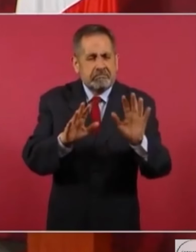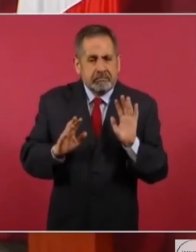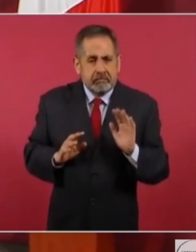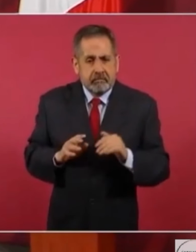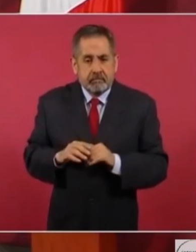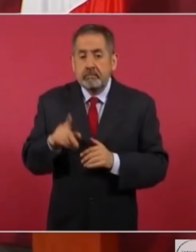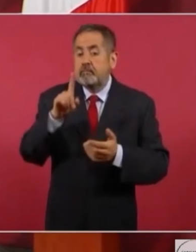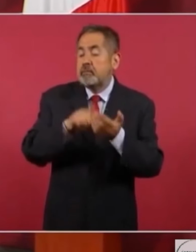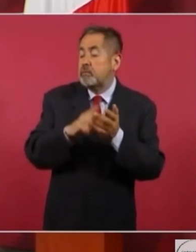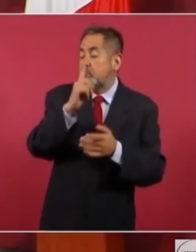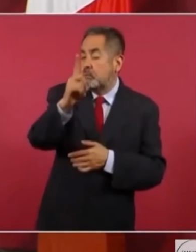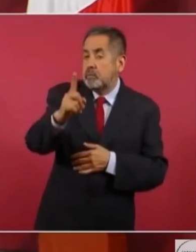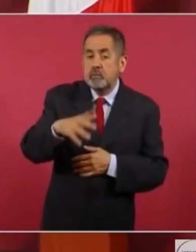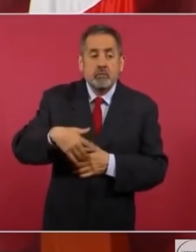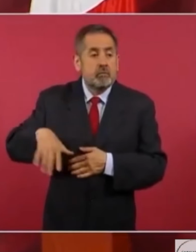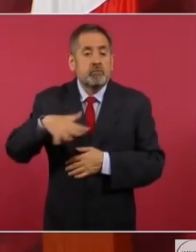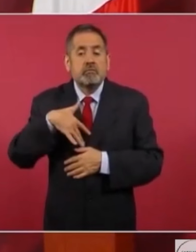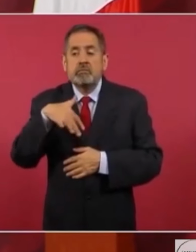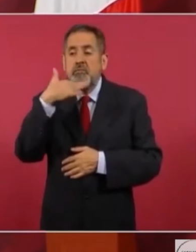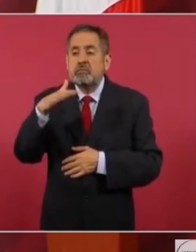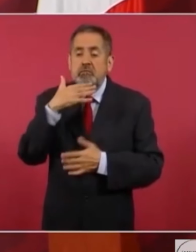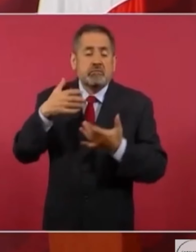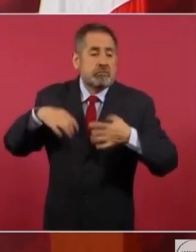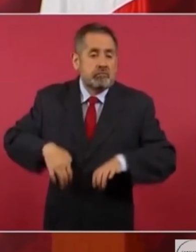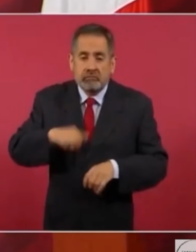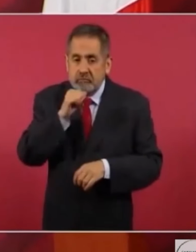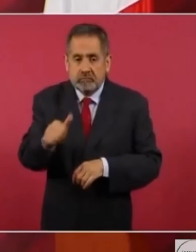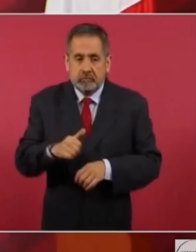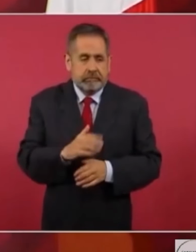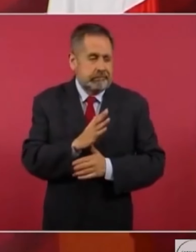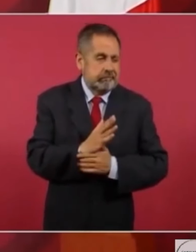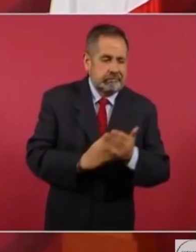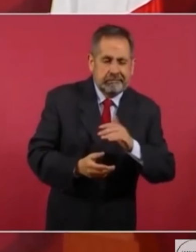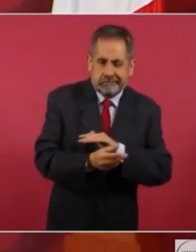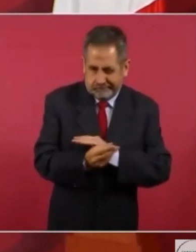hay corrupción, ya no hay moches.